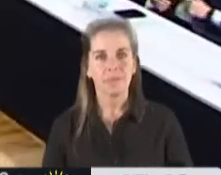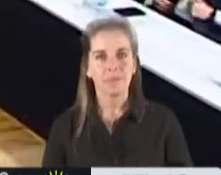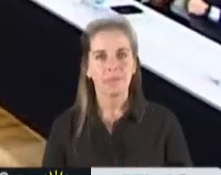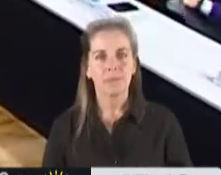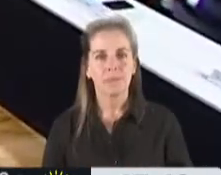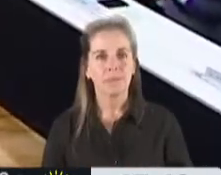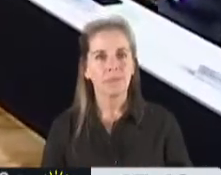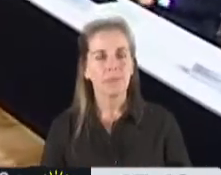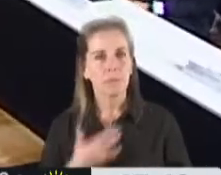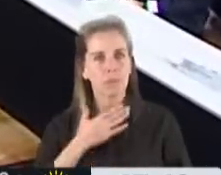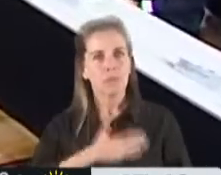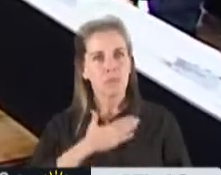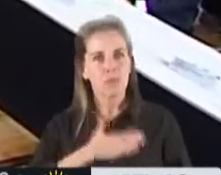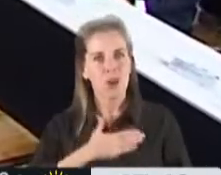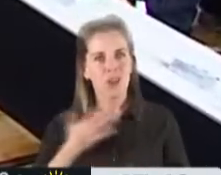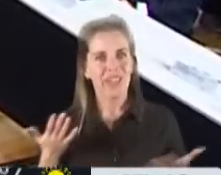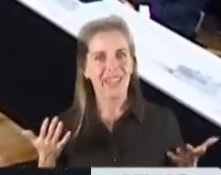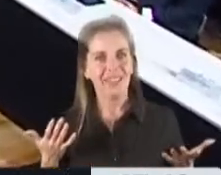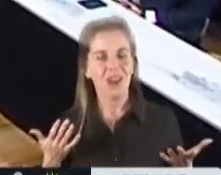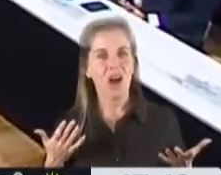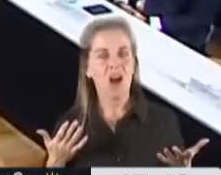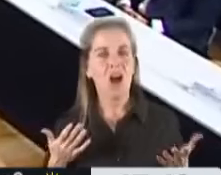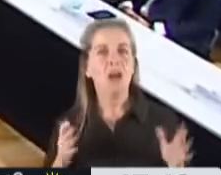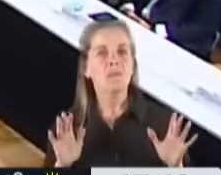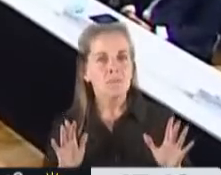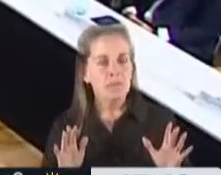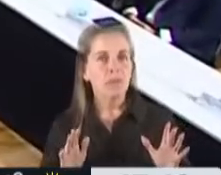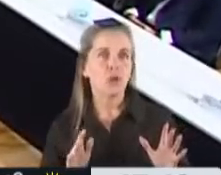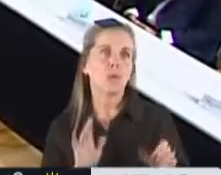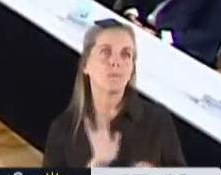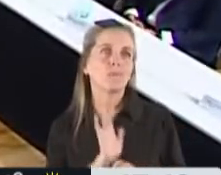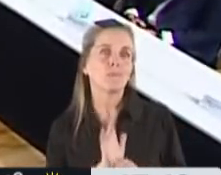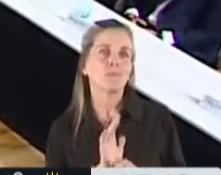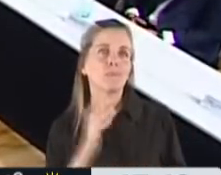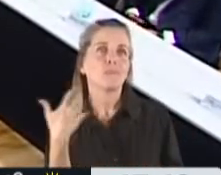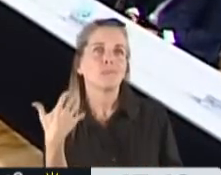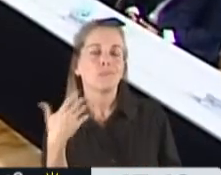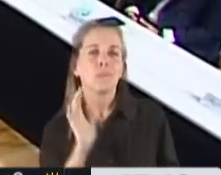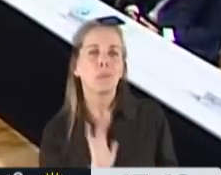Yo estoy muy contento con estos, aunque mis palabras suenen muy reflexivas y